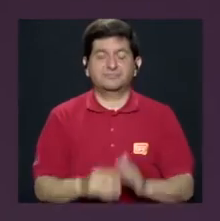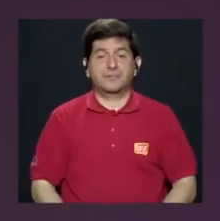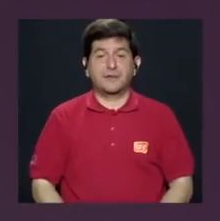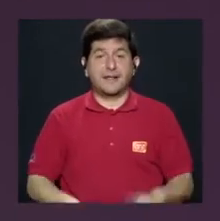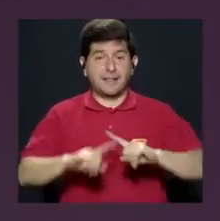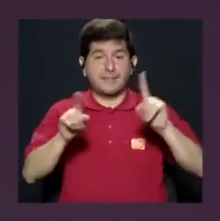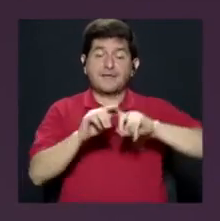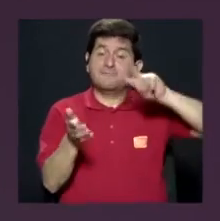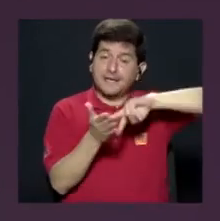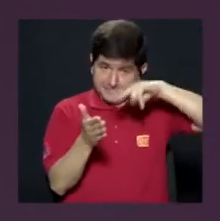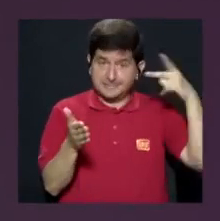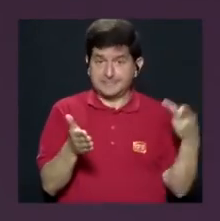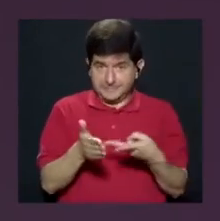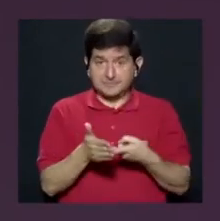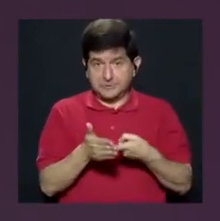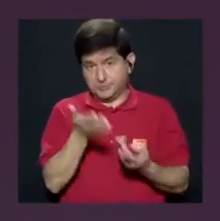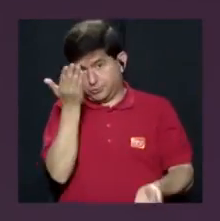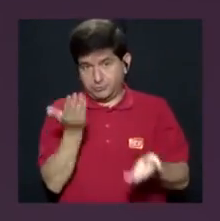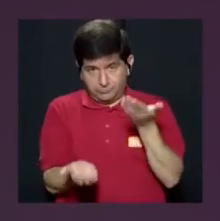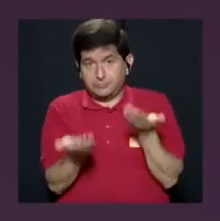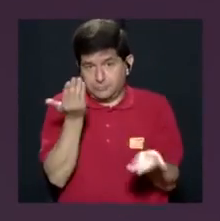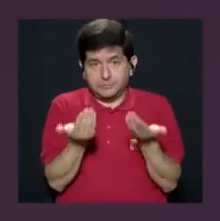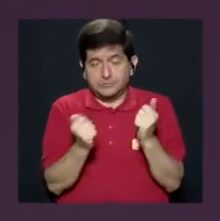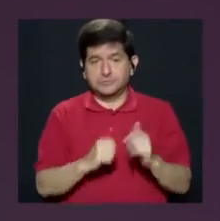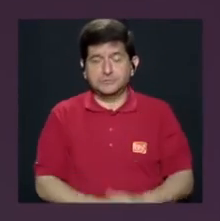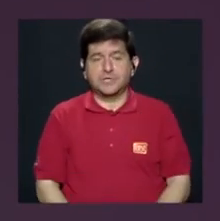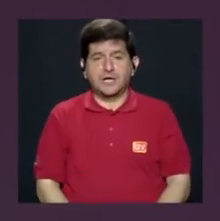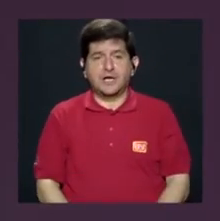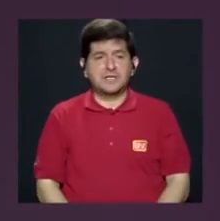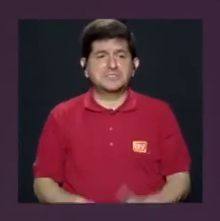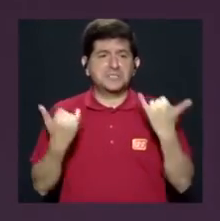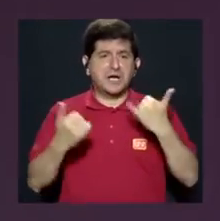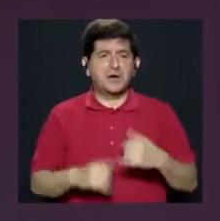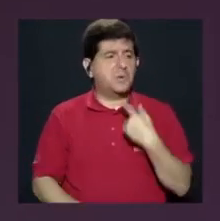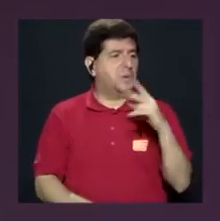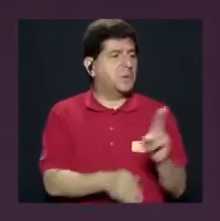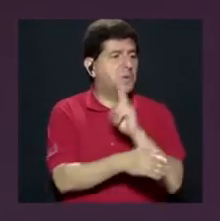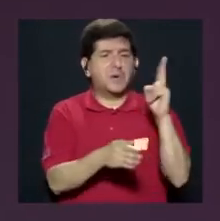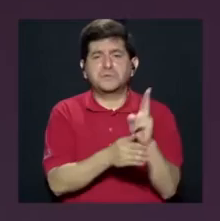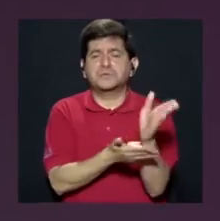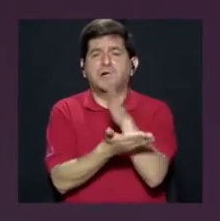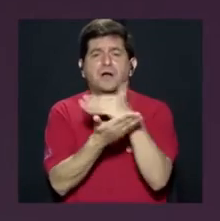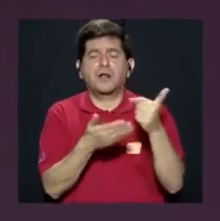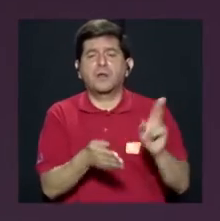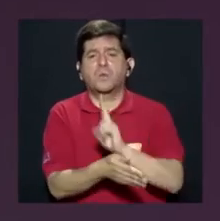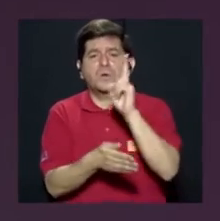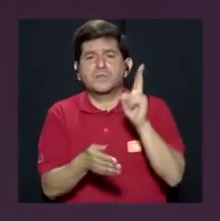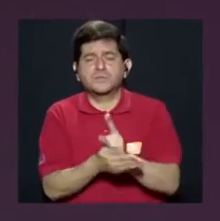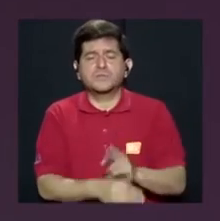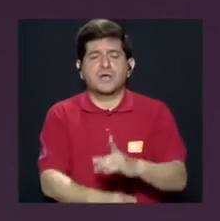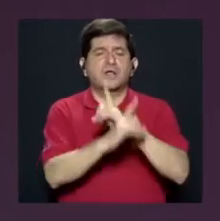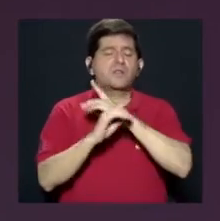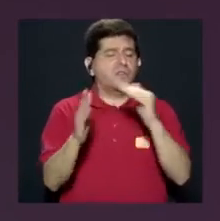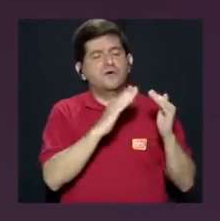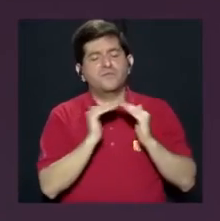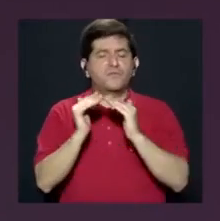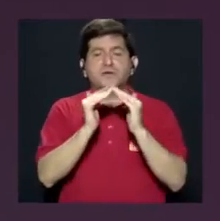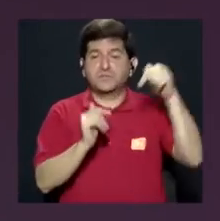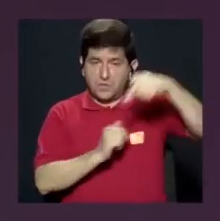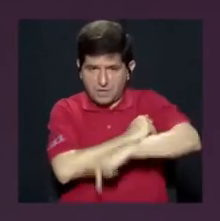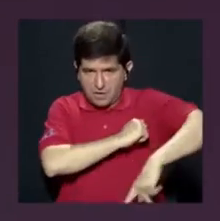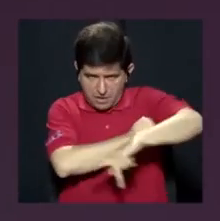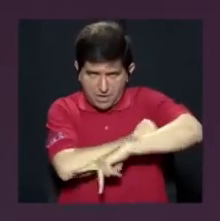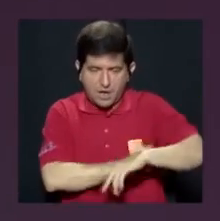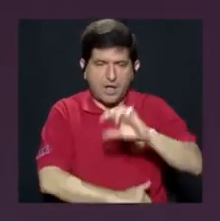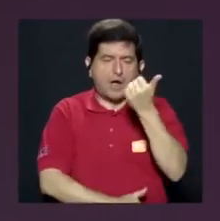varias definiciones que están circulando, ¿verdad? Algunas que utiliza la Defensoría de los Habitantes acá en el